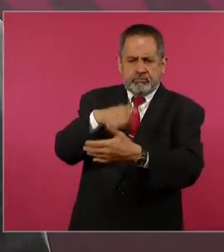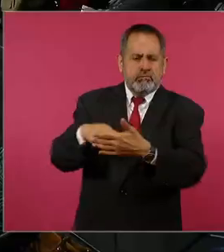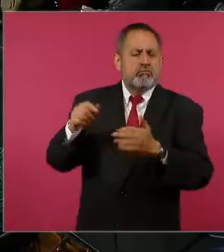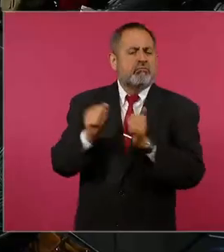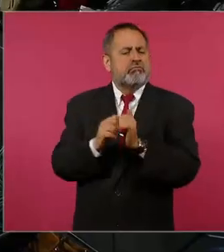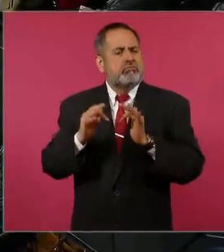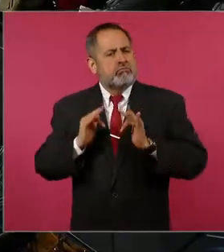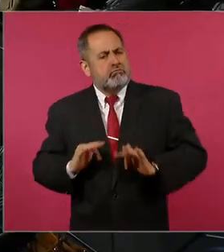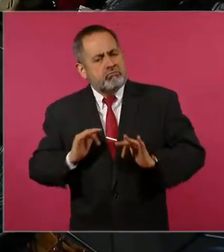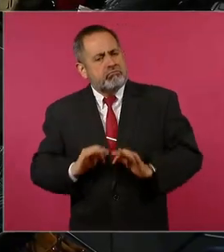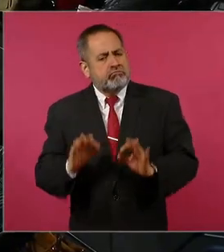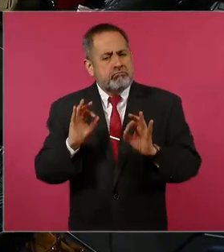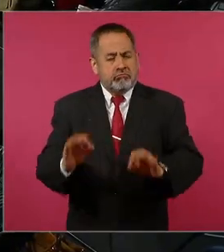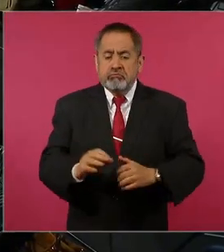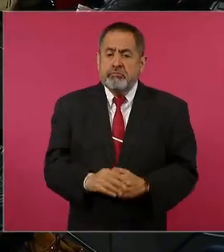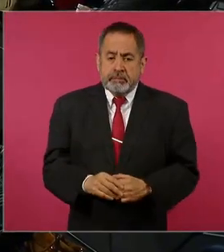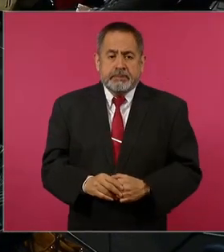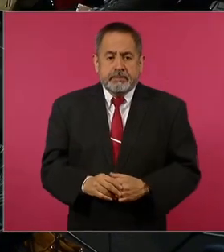quisieron,